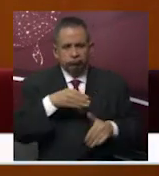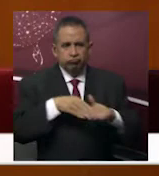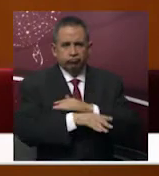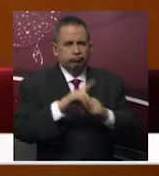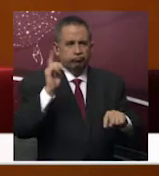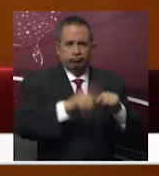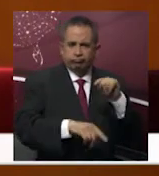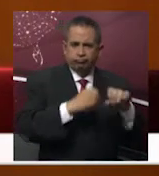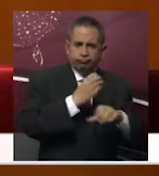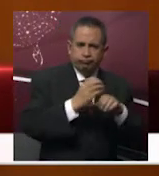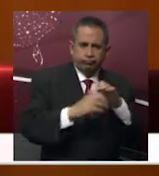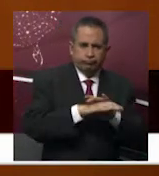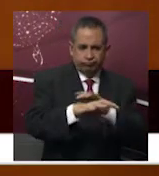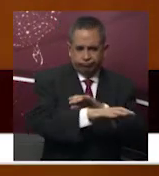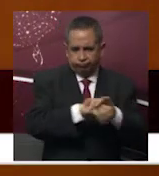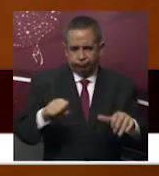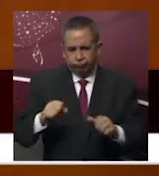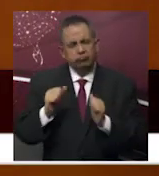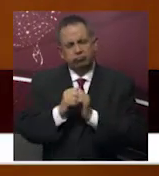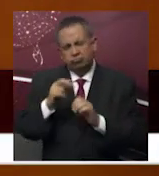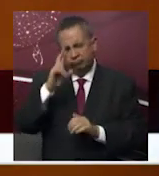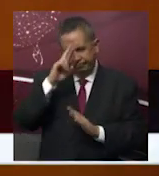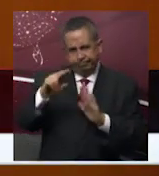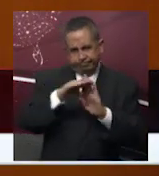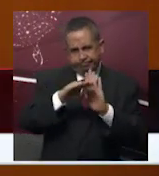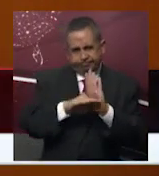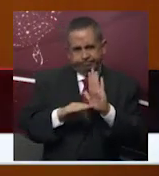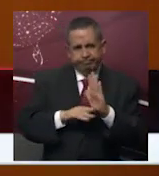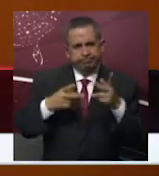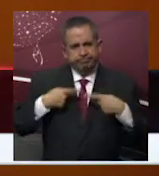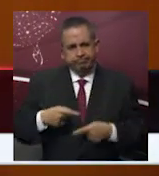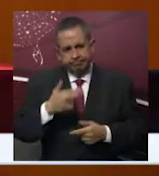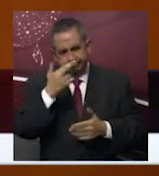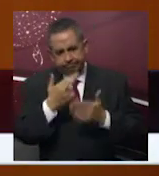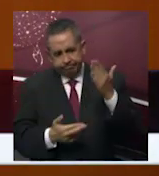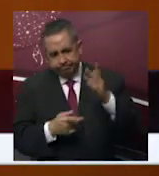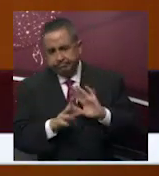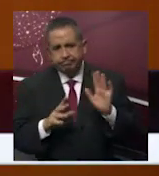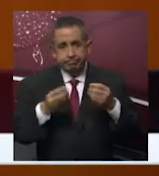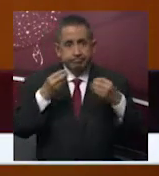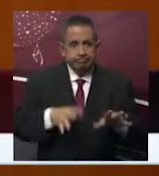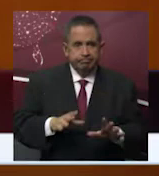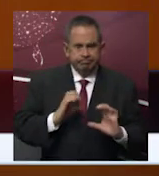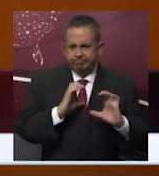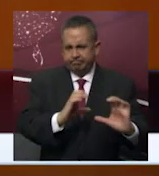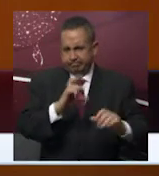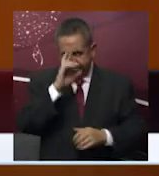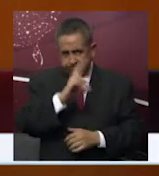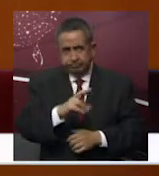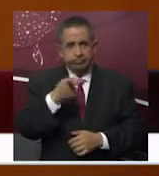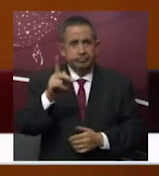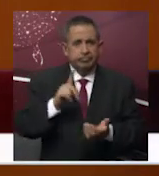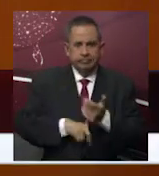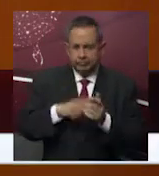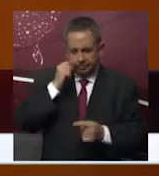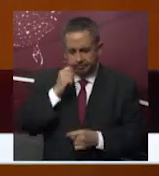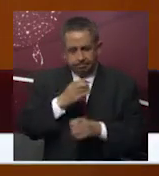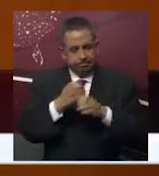observancia plena de las garantías procesales para cualquier persona que pueda considerarse afectada, y procederá sobre cualquier